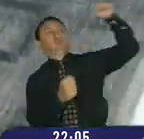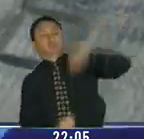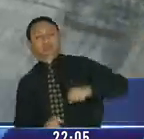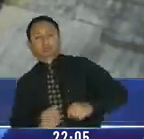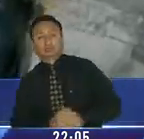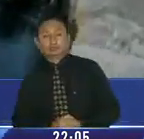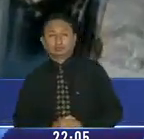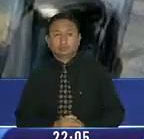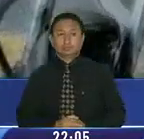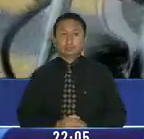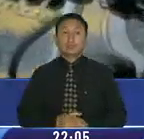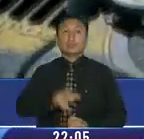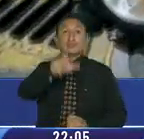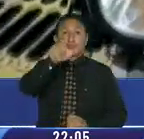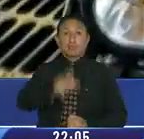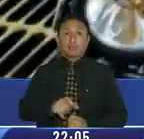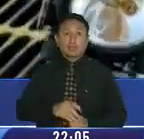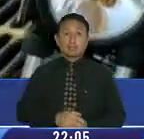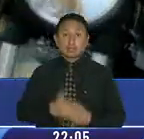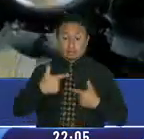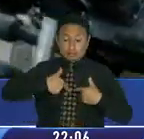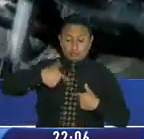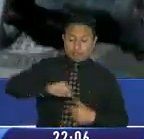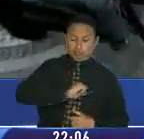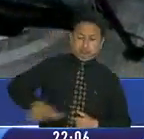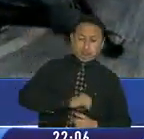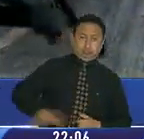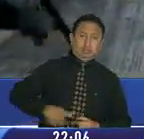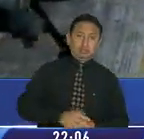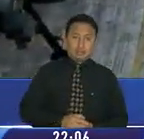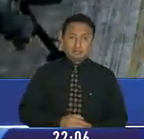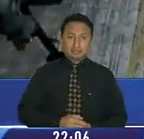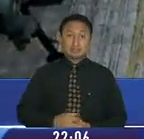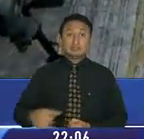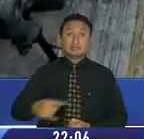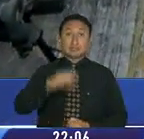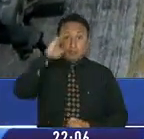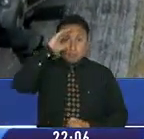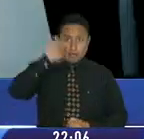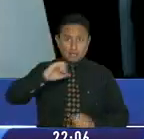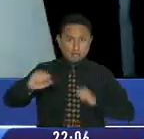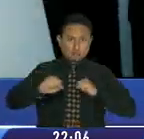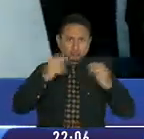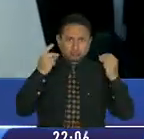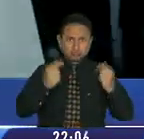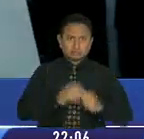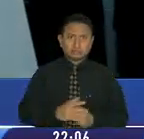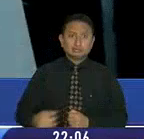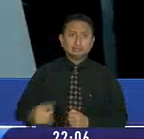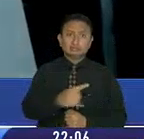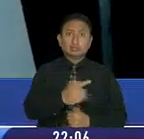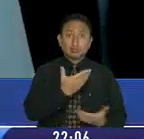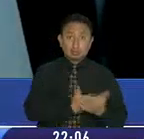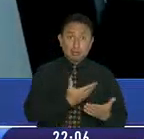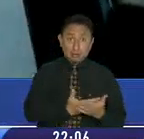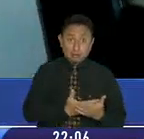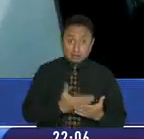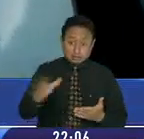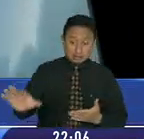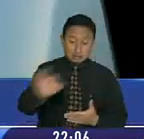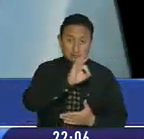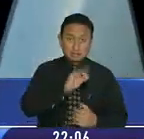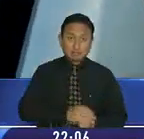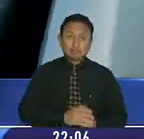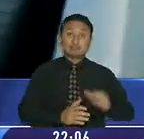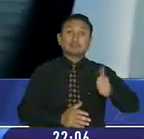quedó en el piso e intentó deshacerse del arma de fuego. El accionar rápido de los uniformados evitó que desaparezca la evidencia, mientras los